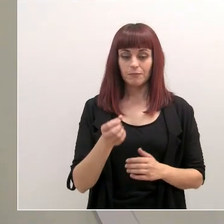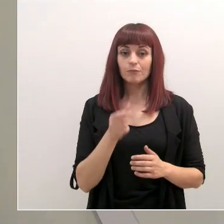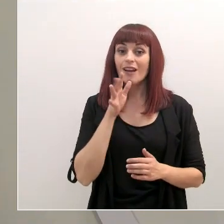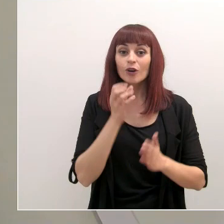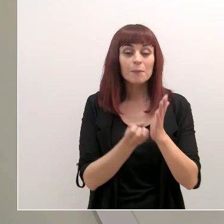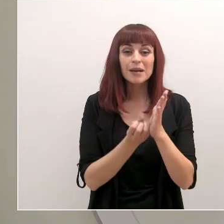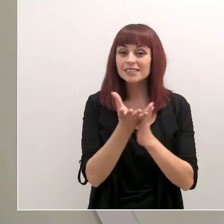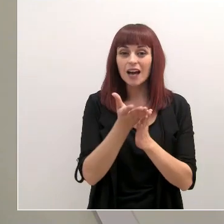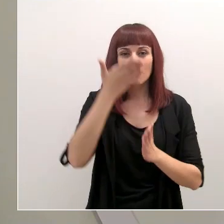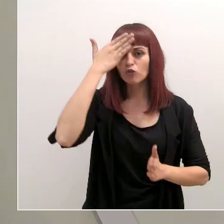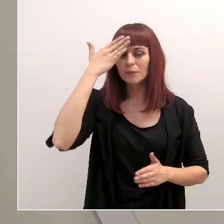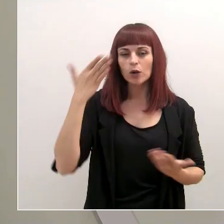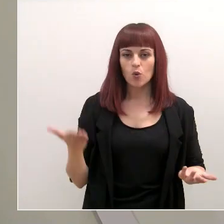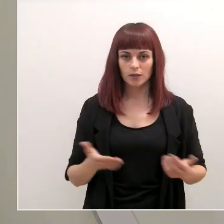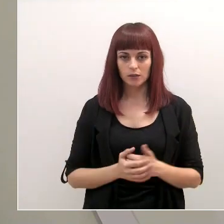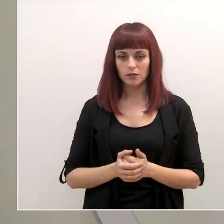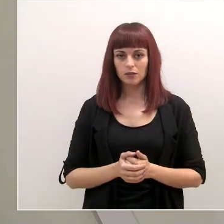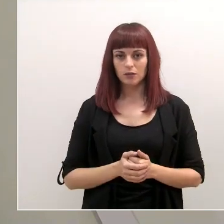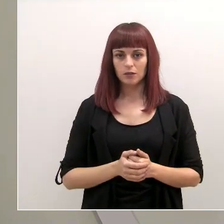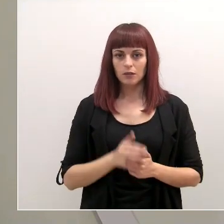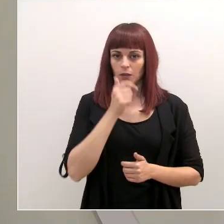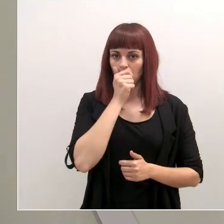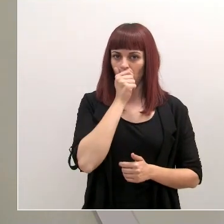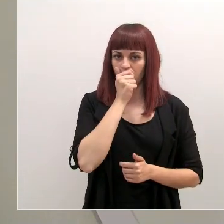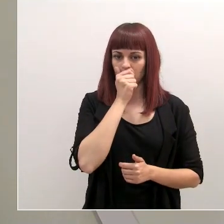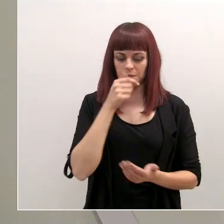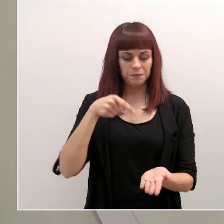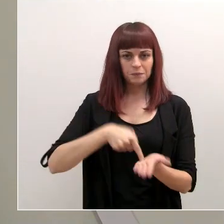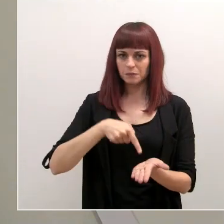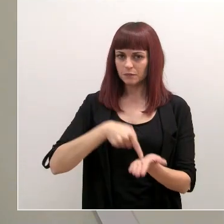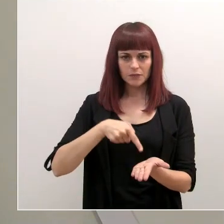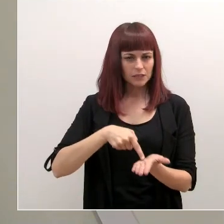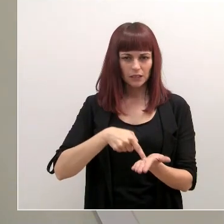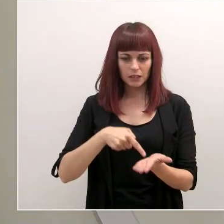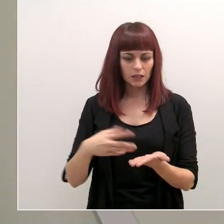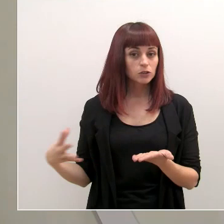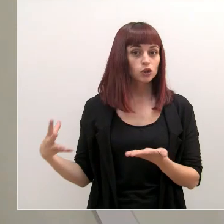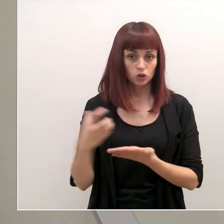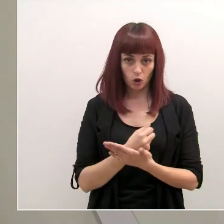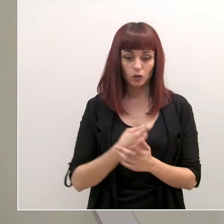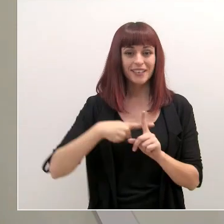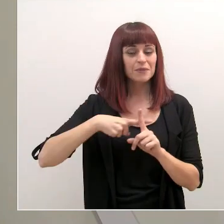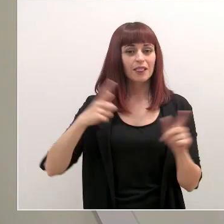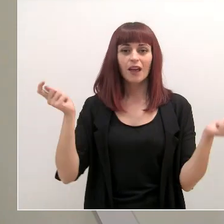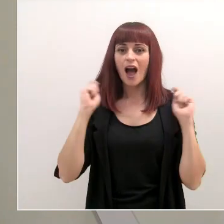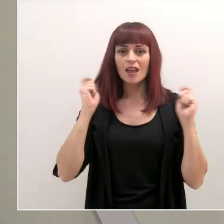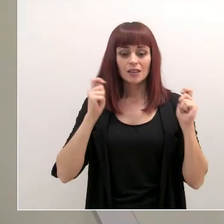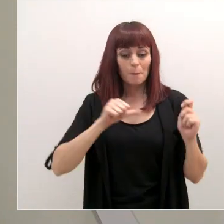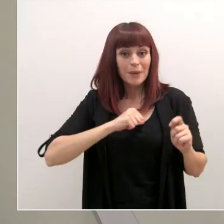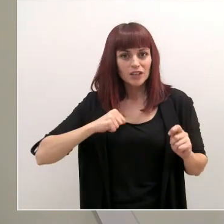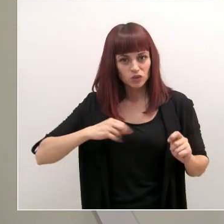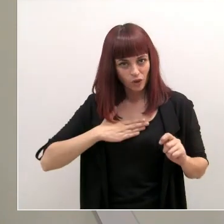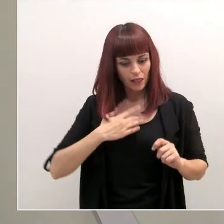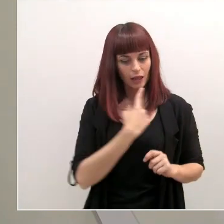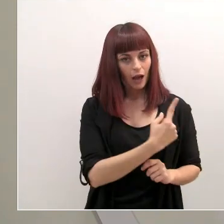que trasladar fundamentalmente es ser exigentes entre todos nosotros, mantener ese nivel de alerta personal para